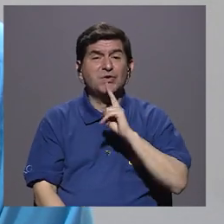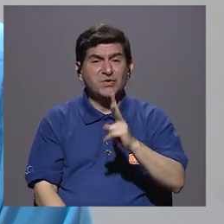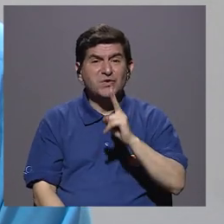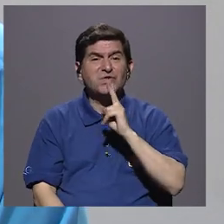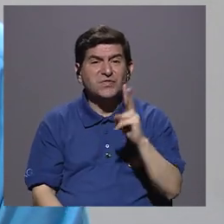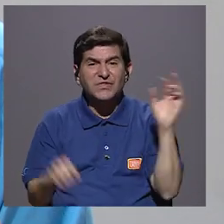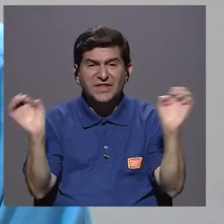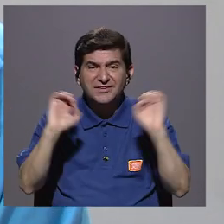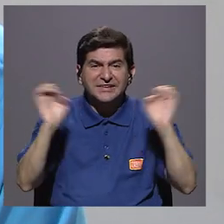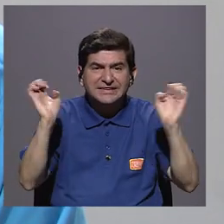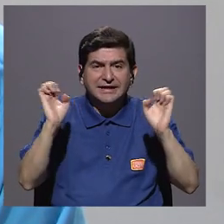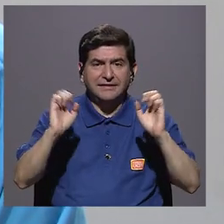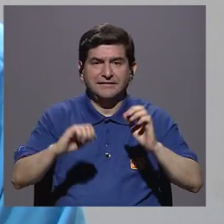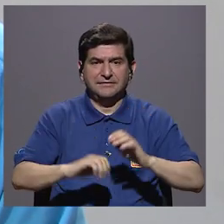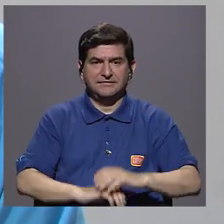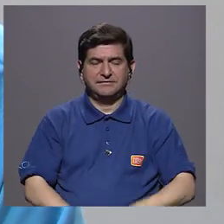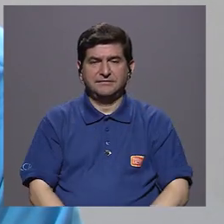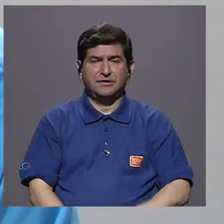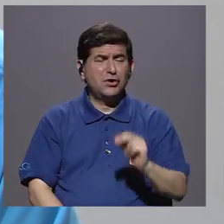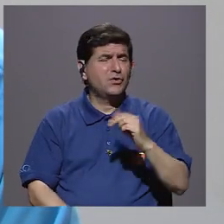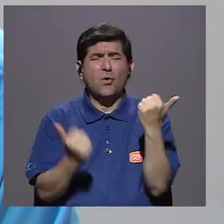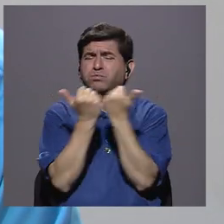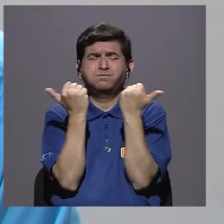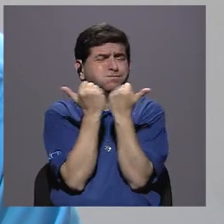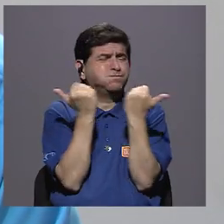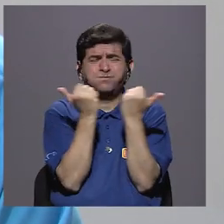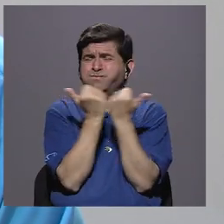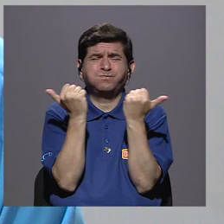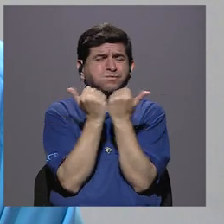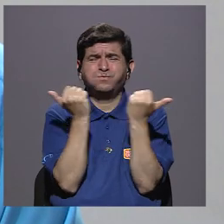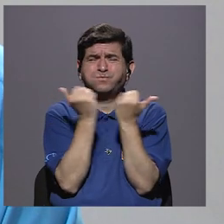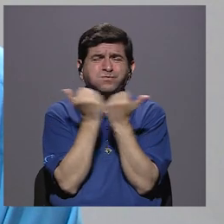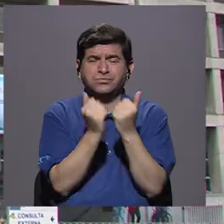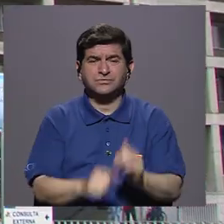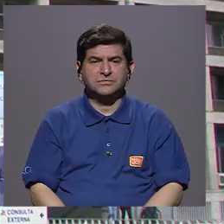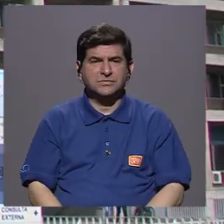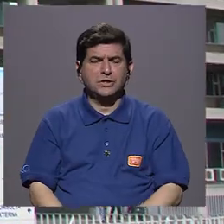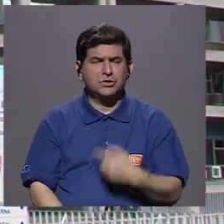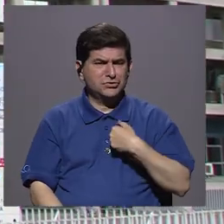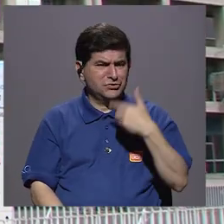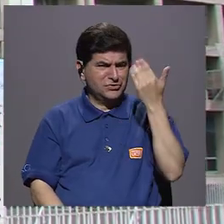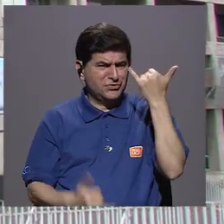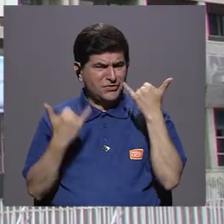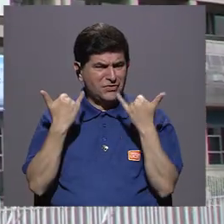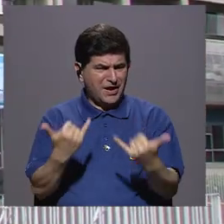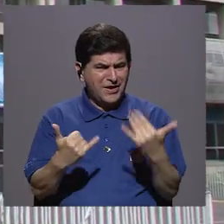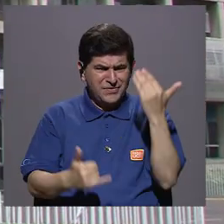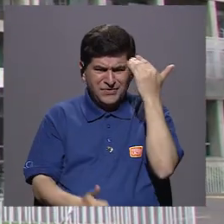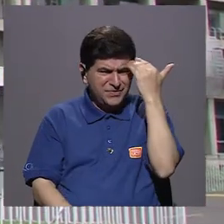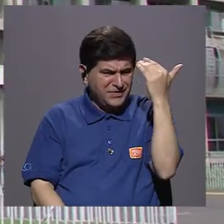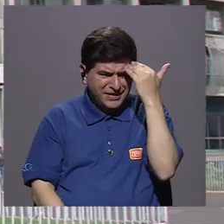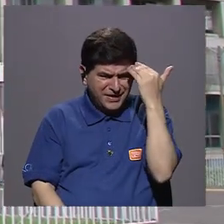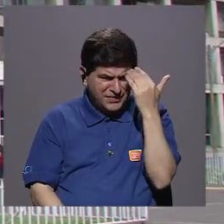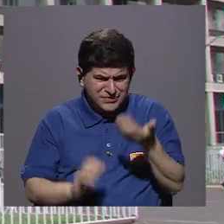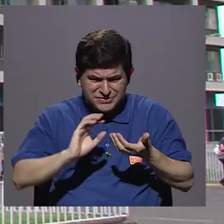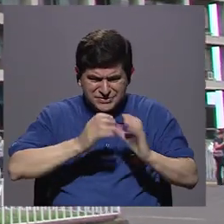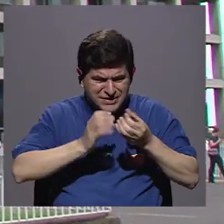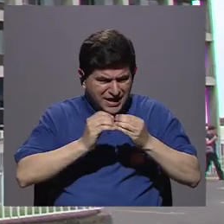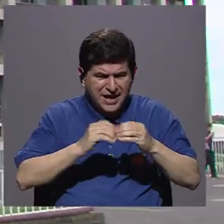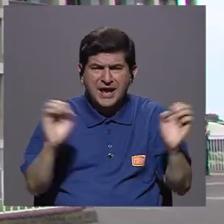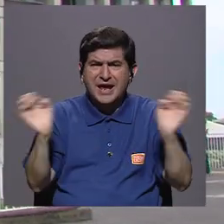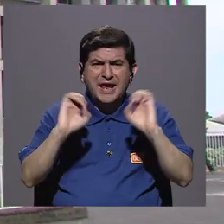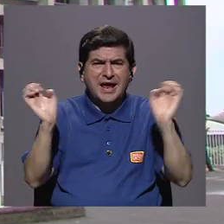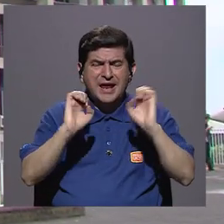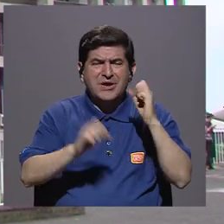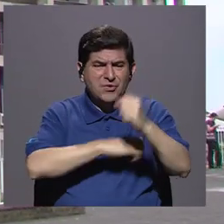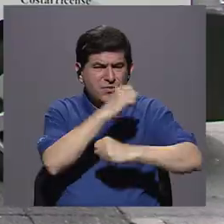cuando realmente sea una emergencia, para no saturar las emergencias. Ahorita no manejo el detalle de la cantidad de